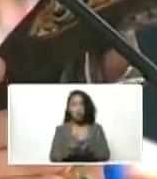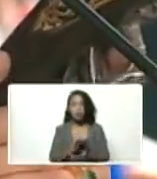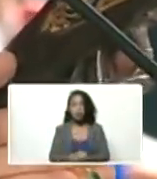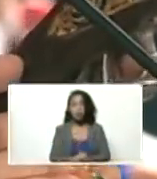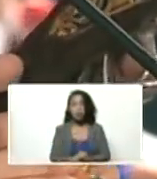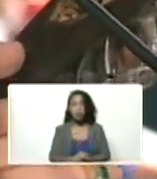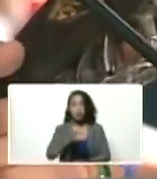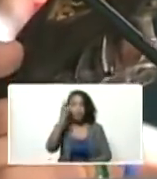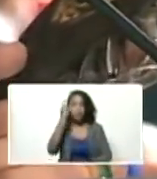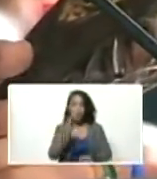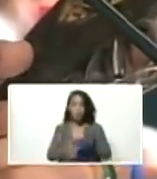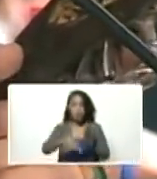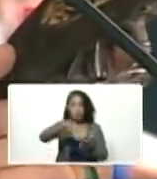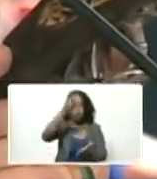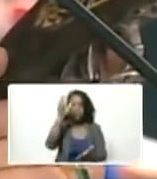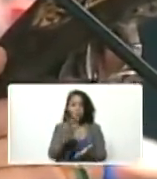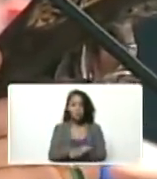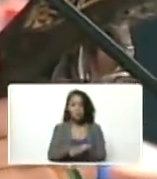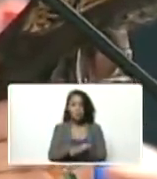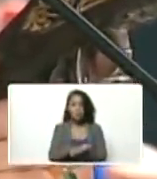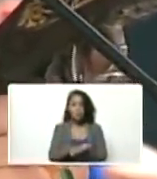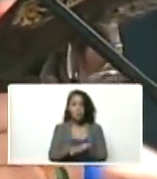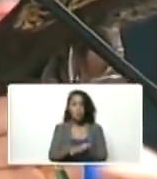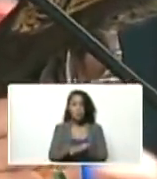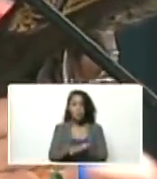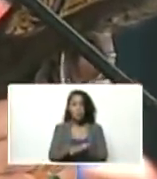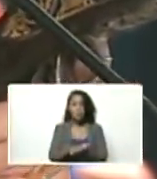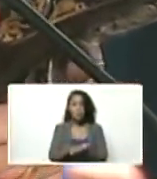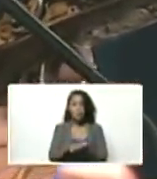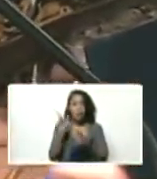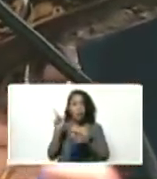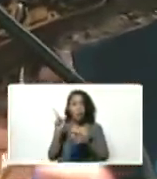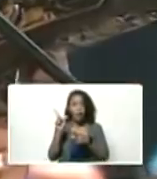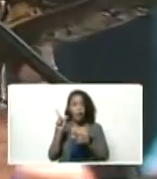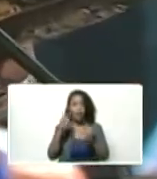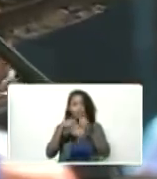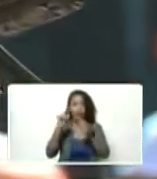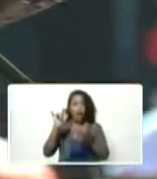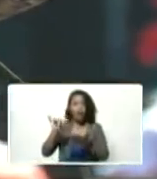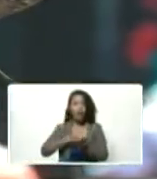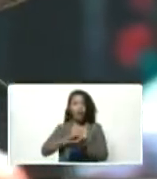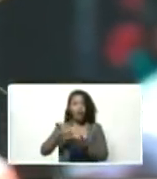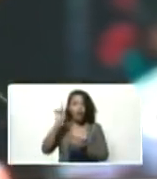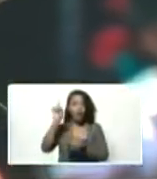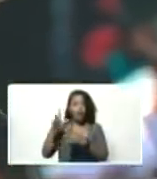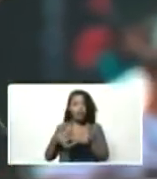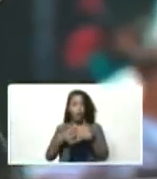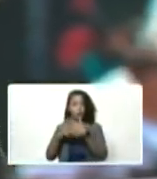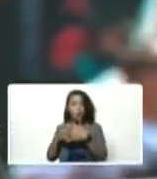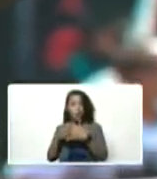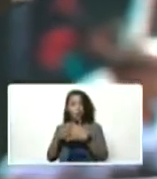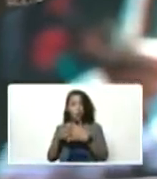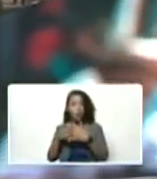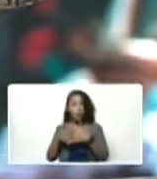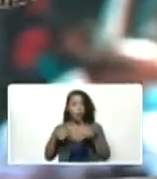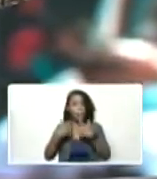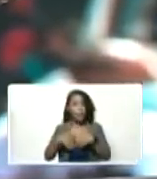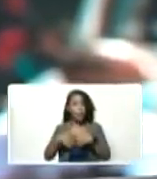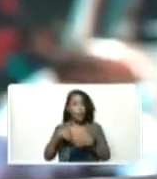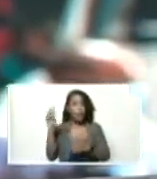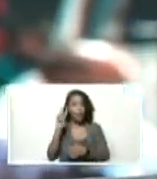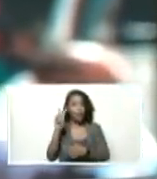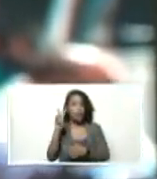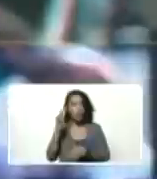Aparecieron certificadas en la agencia de remate de Nueva York, Christie, y un empresario